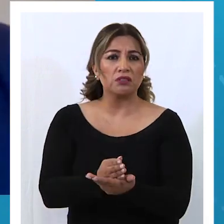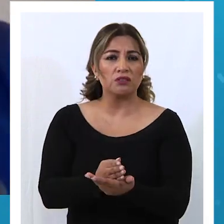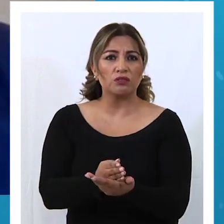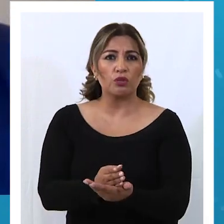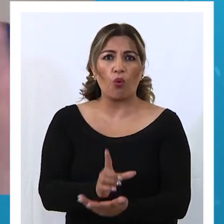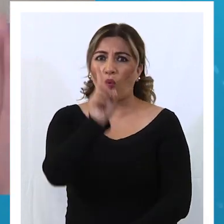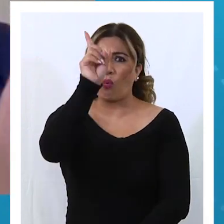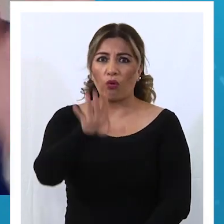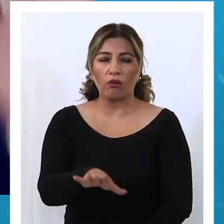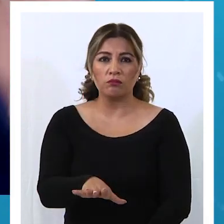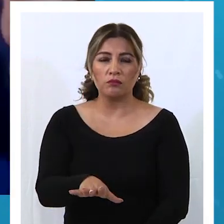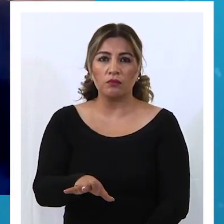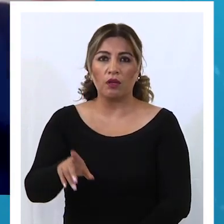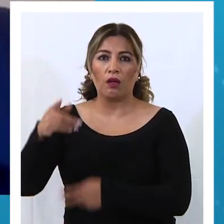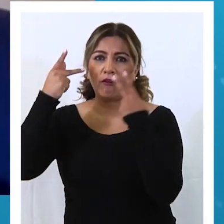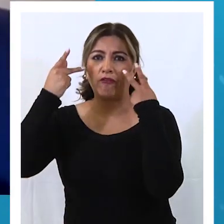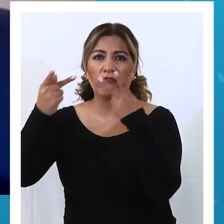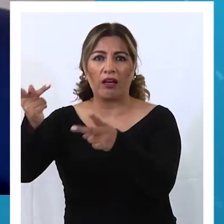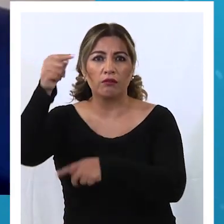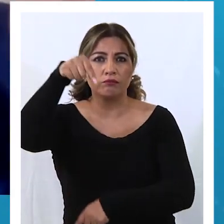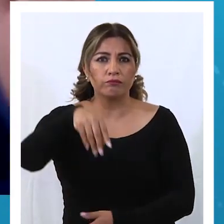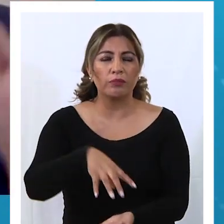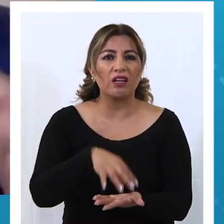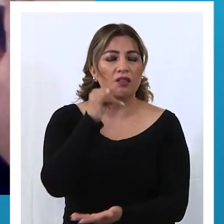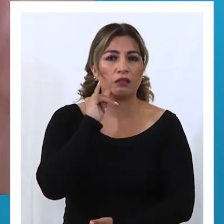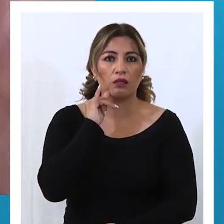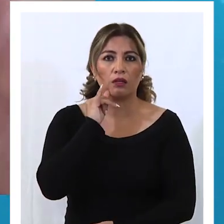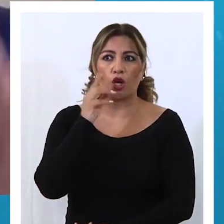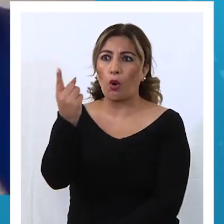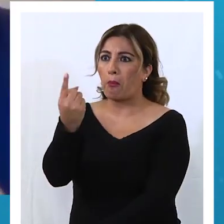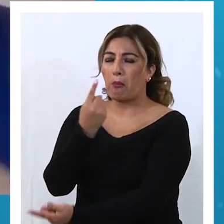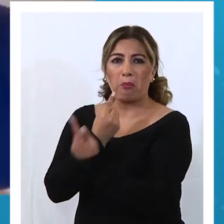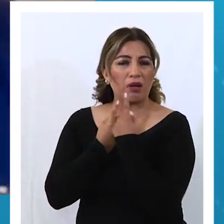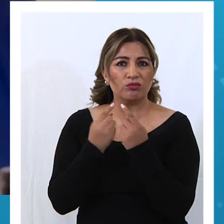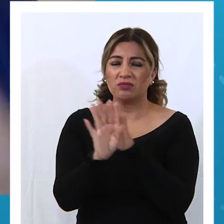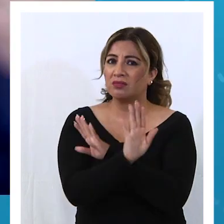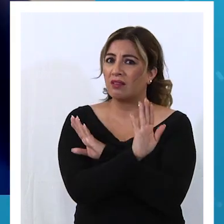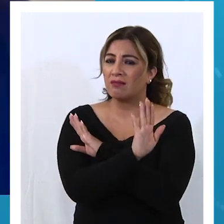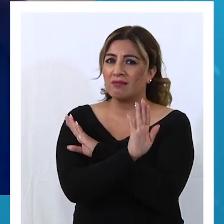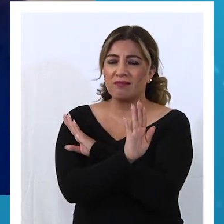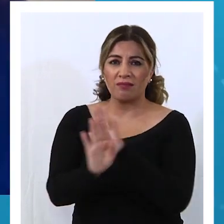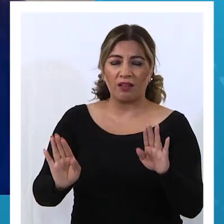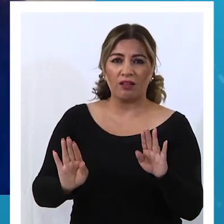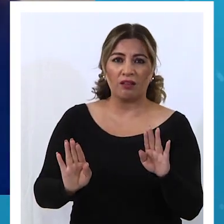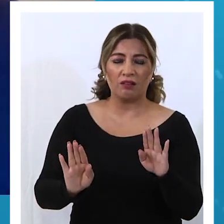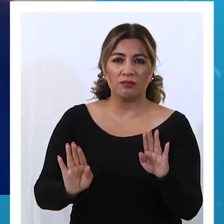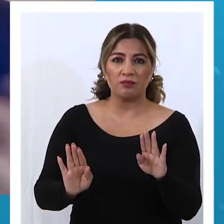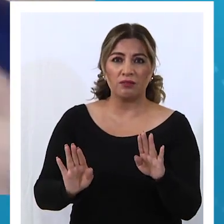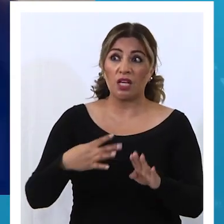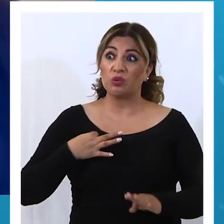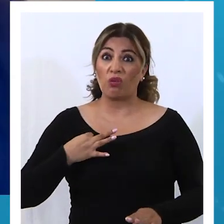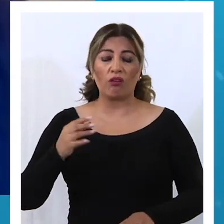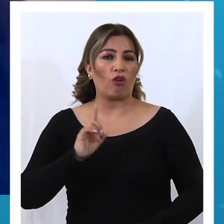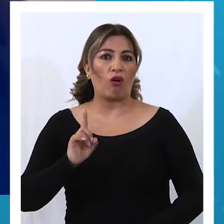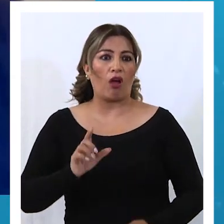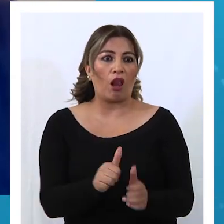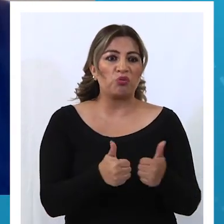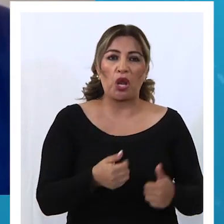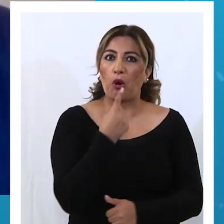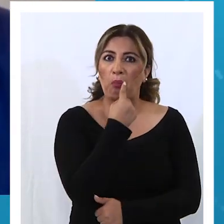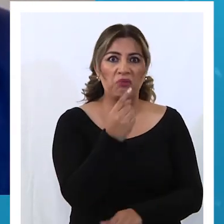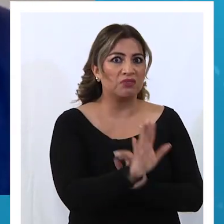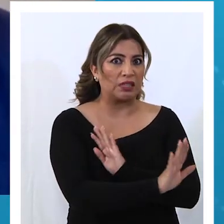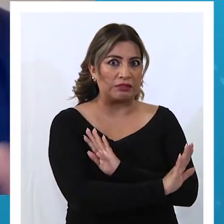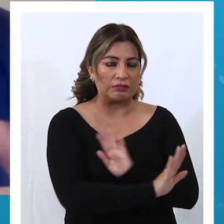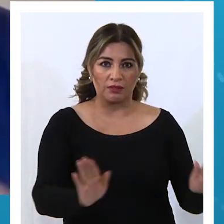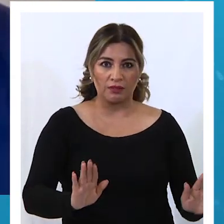decisión unilateralmente que se vienen a Iquique, sin hacerle la consulta, tal vez no a la ciudadanía, sí, pero a nuestras